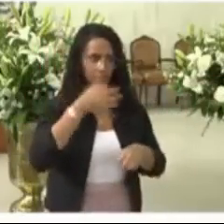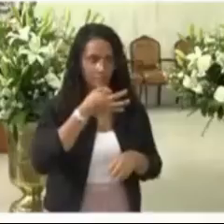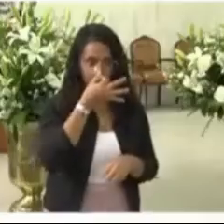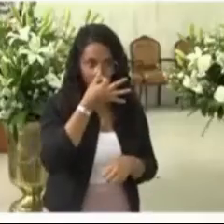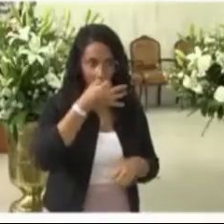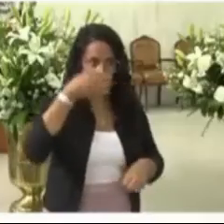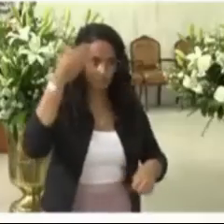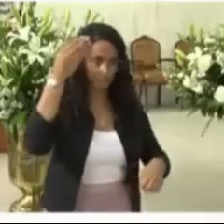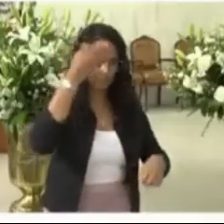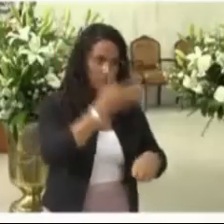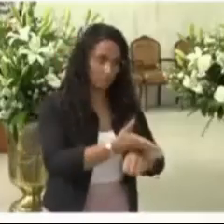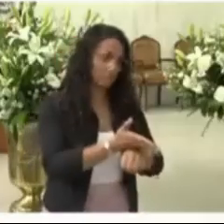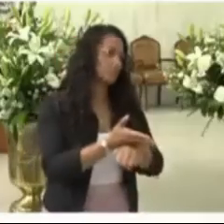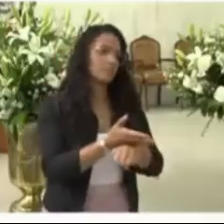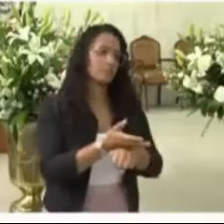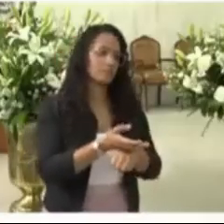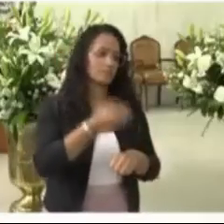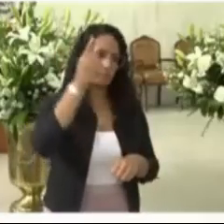esa actitud